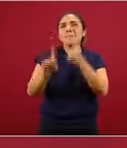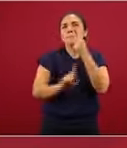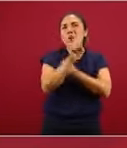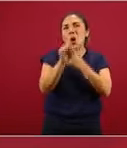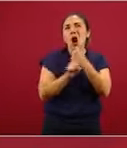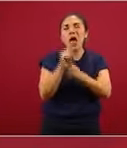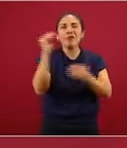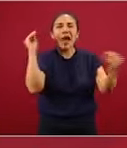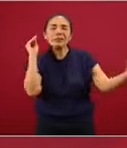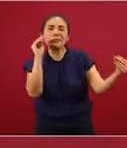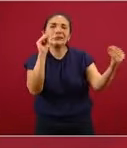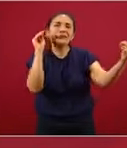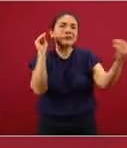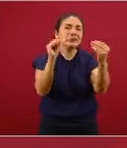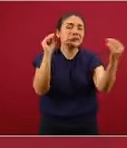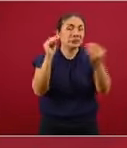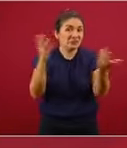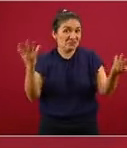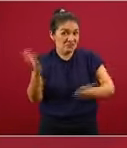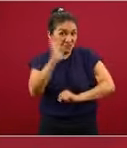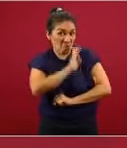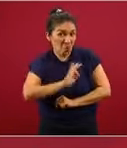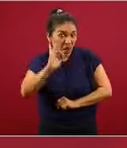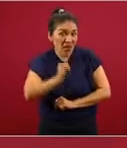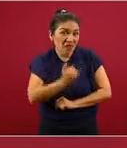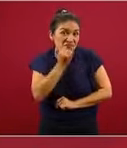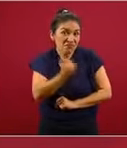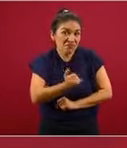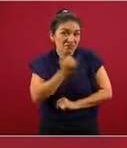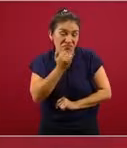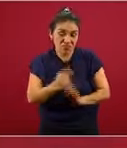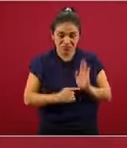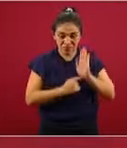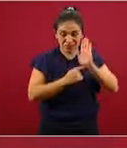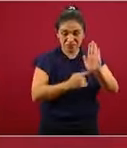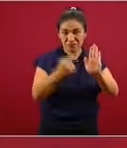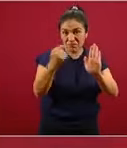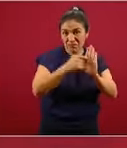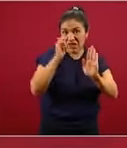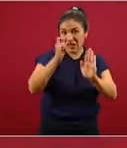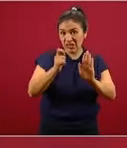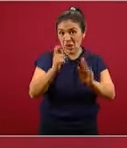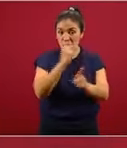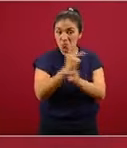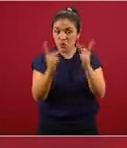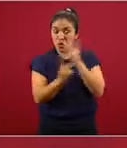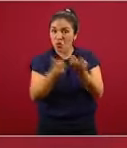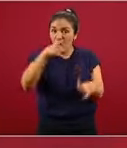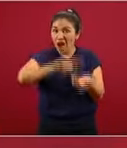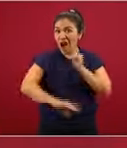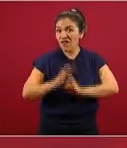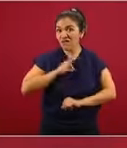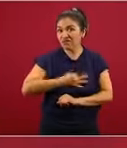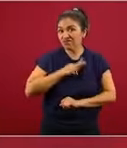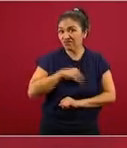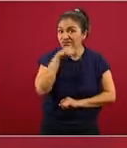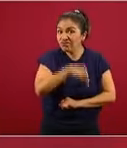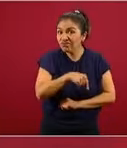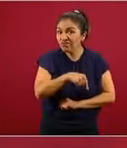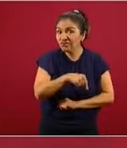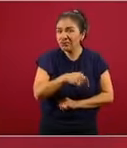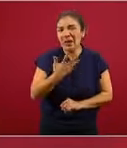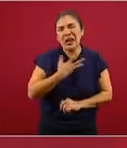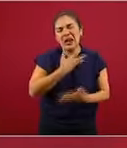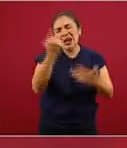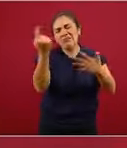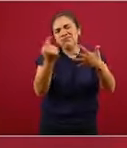debate sobre si se puede llegar a presentarlos como un producto invariablemente tóxico. Y hay toda una serie